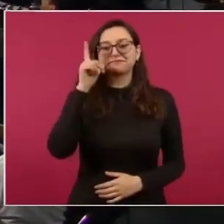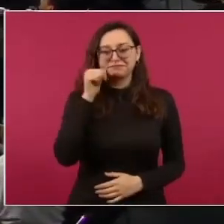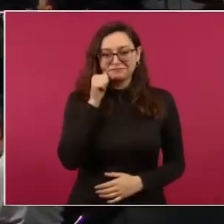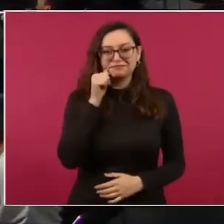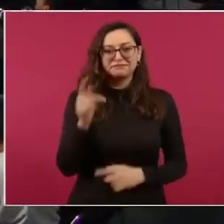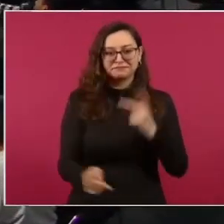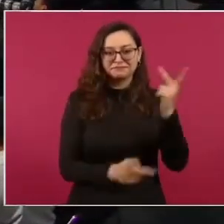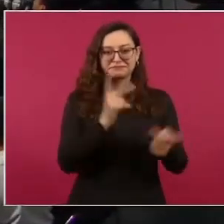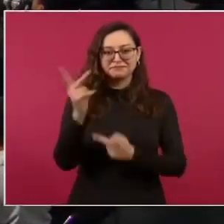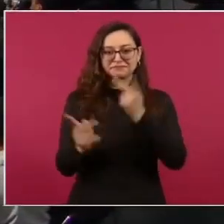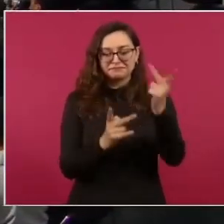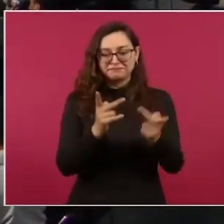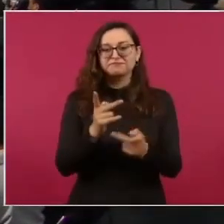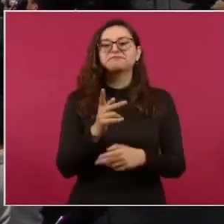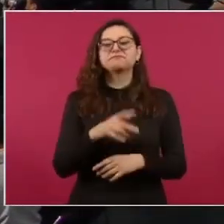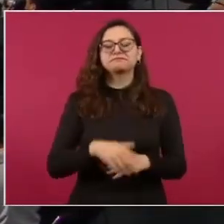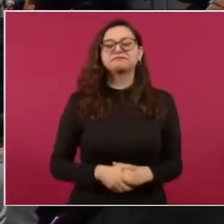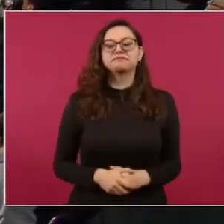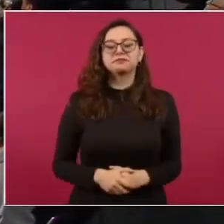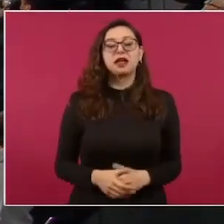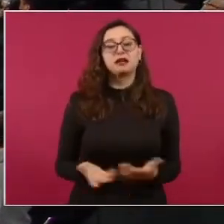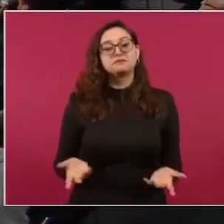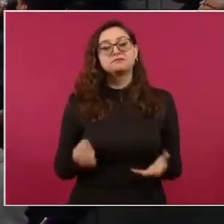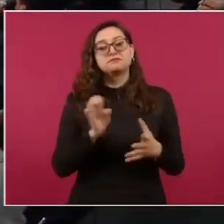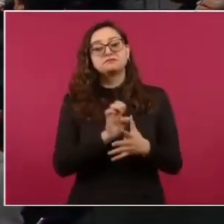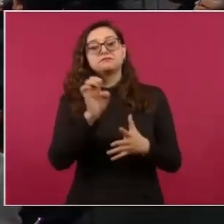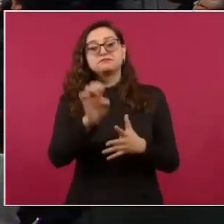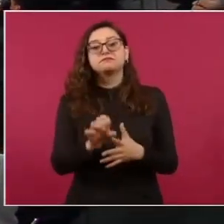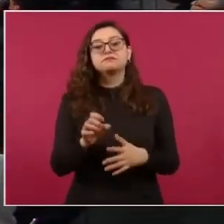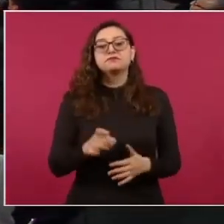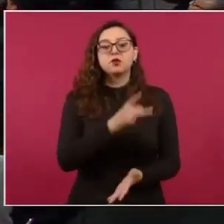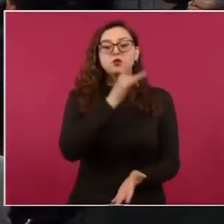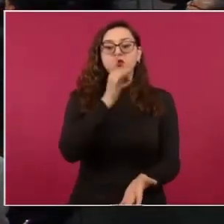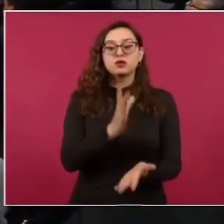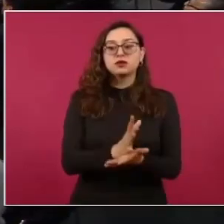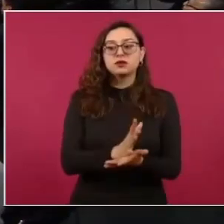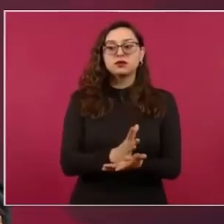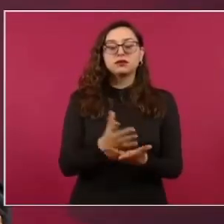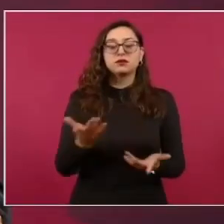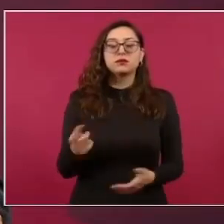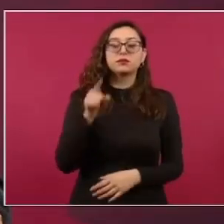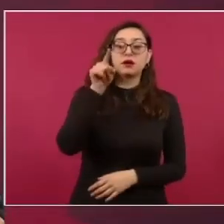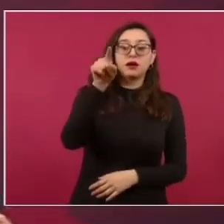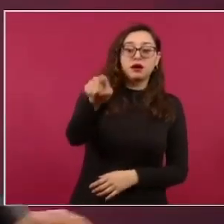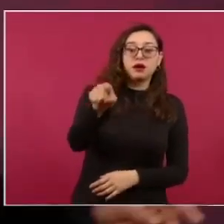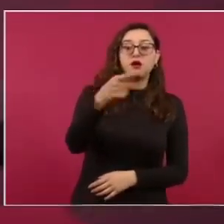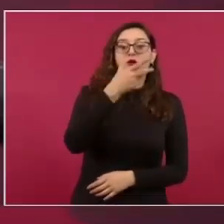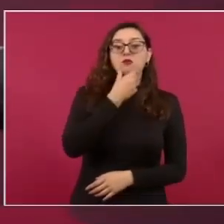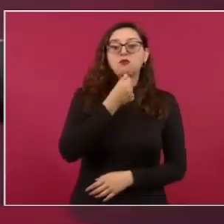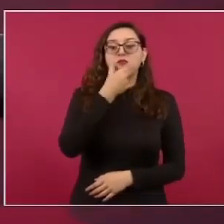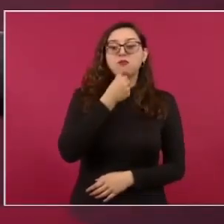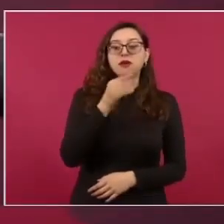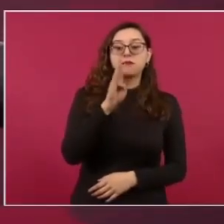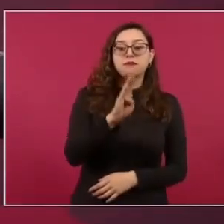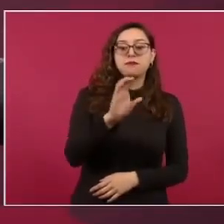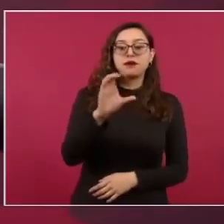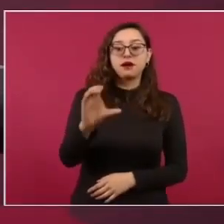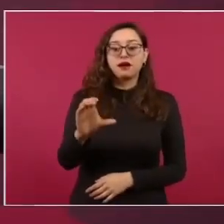dejamos. Nada más decirle al compañero de Baja California, que está aquí,